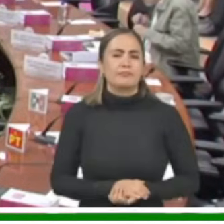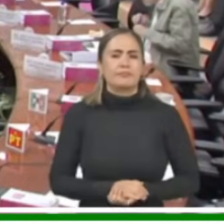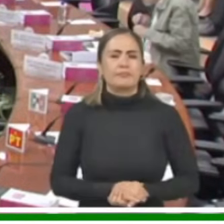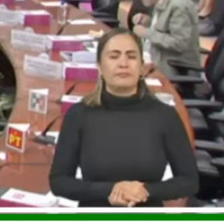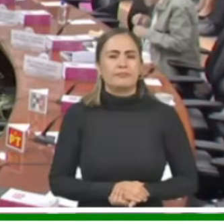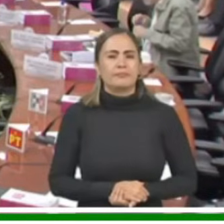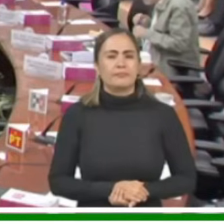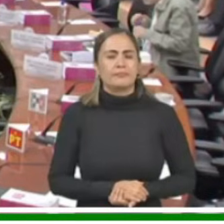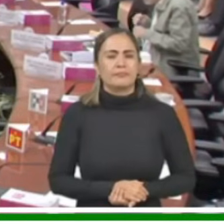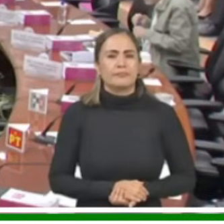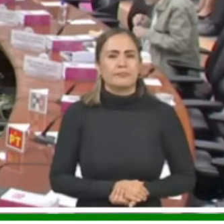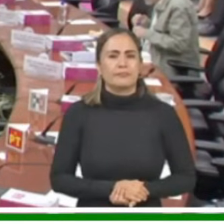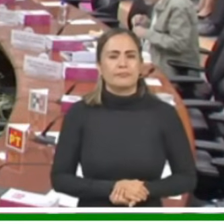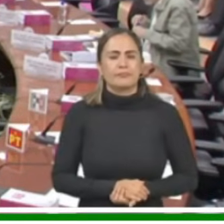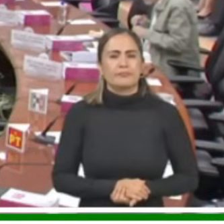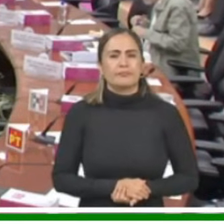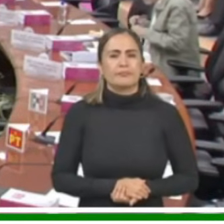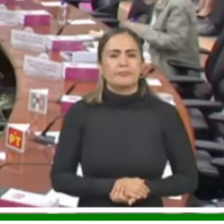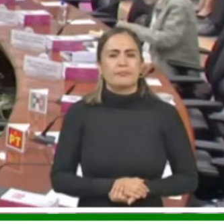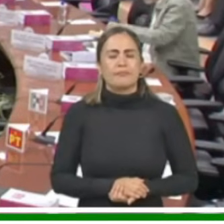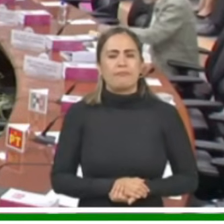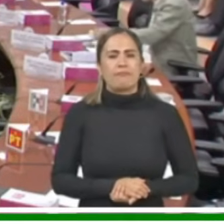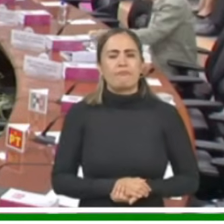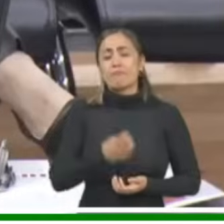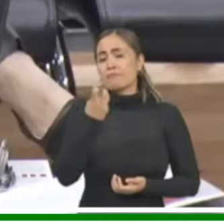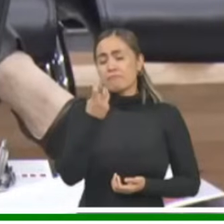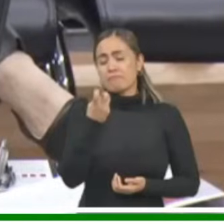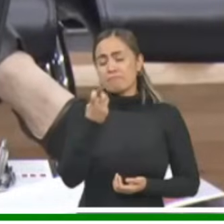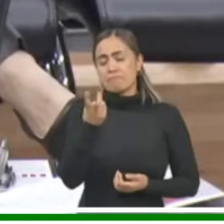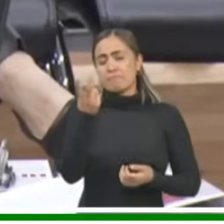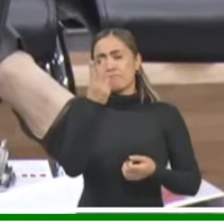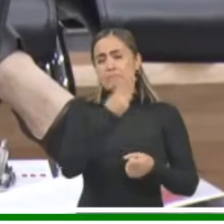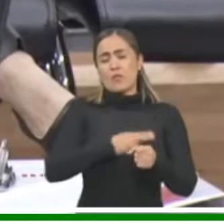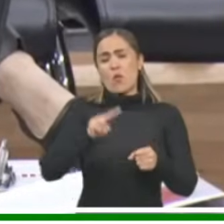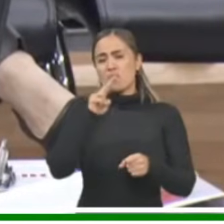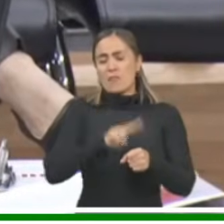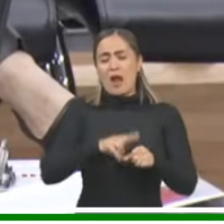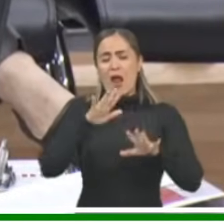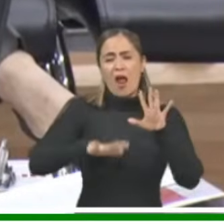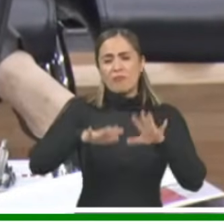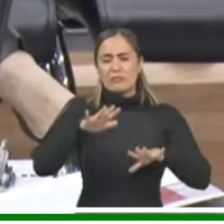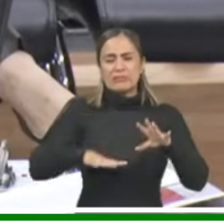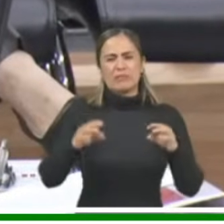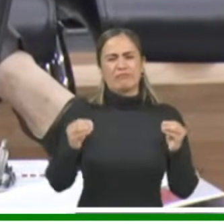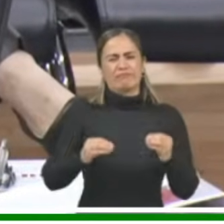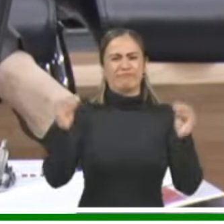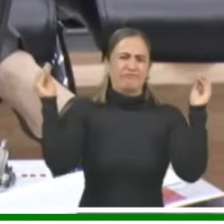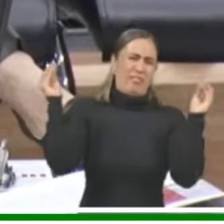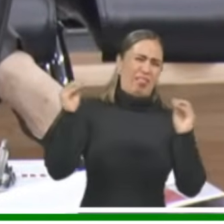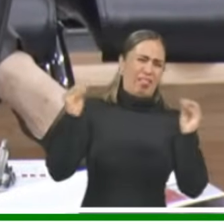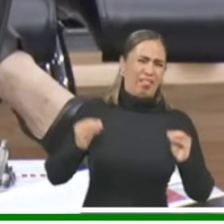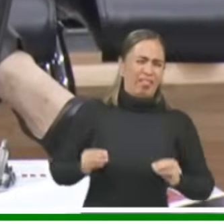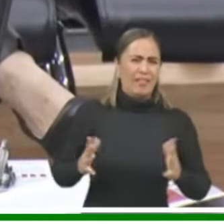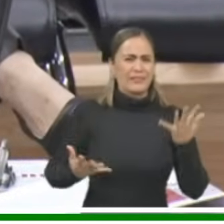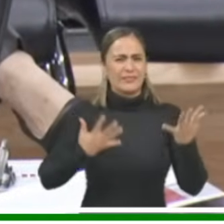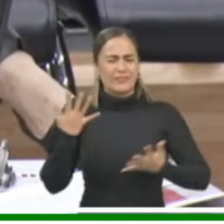y que es natural que vaya acumulando tensiones. Yo haría una